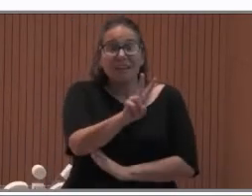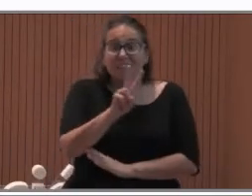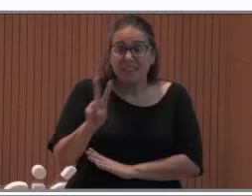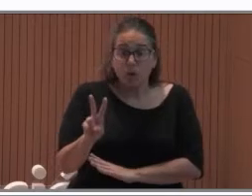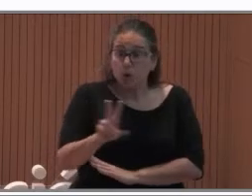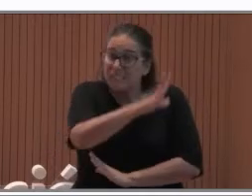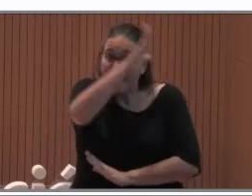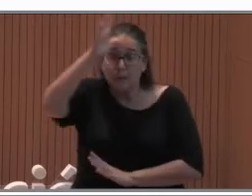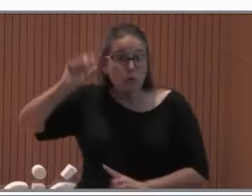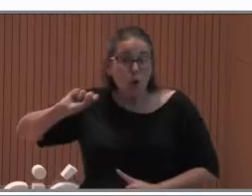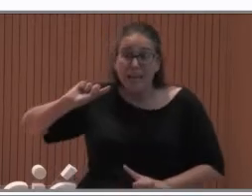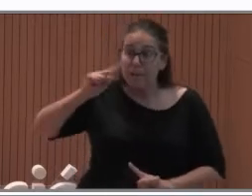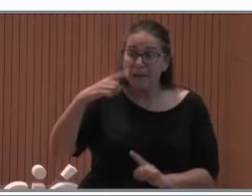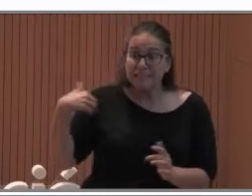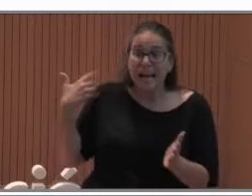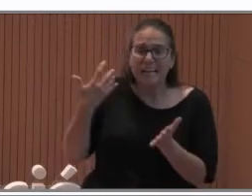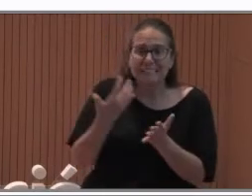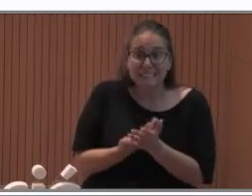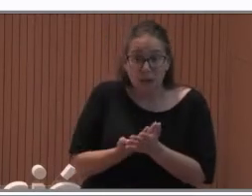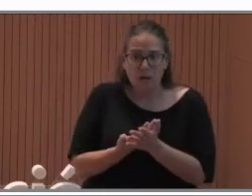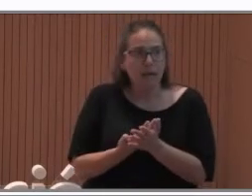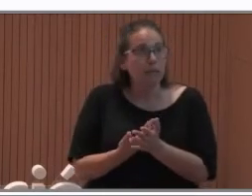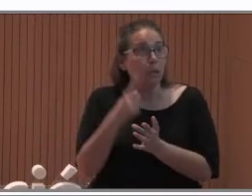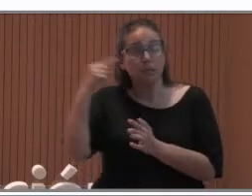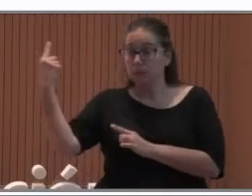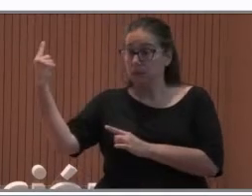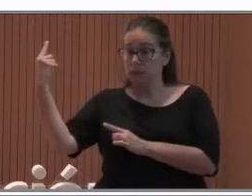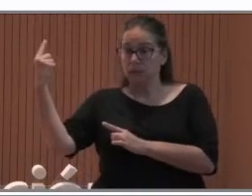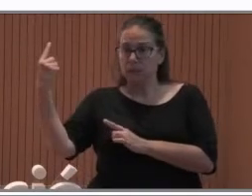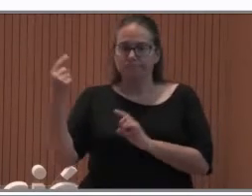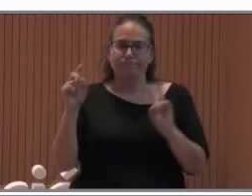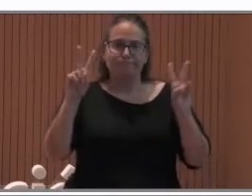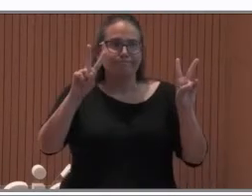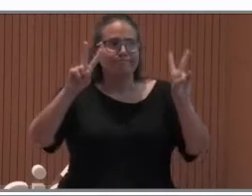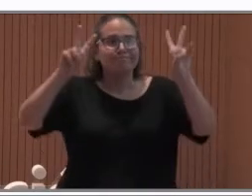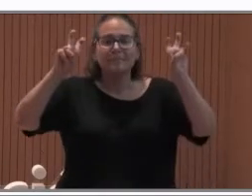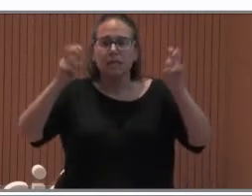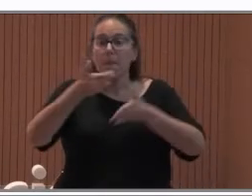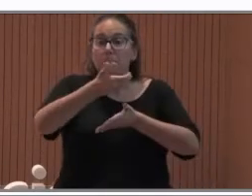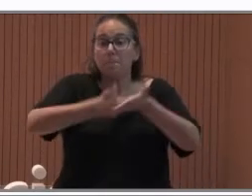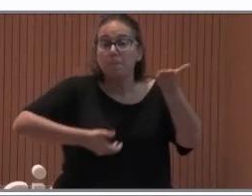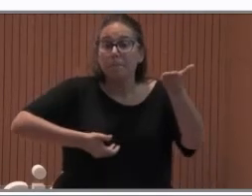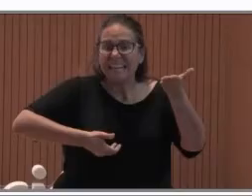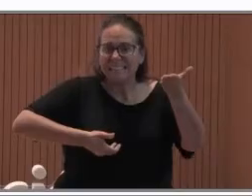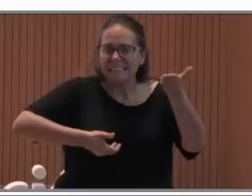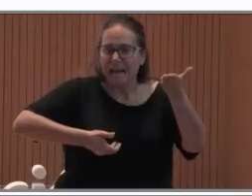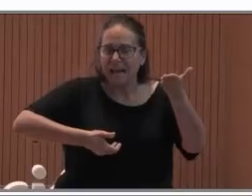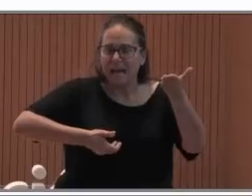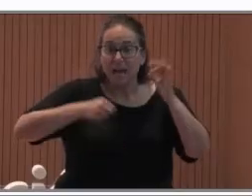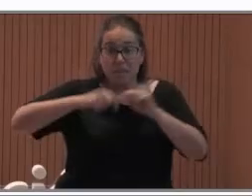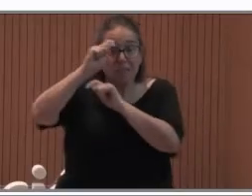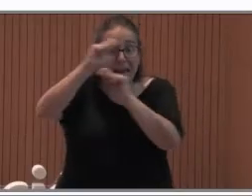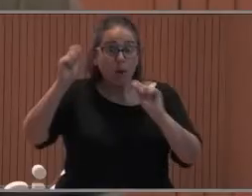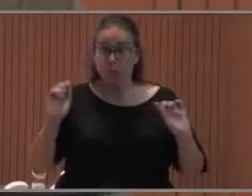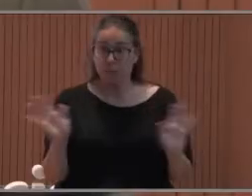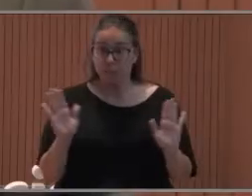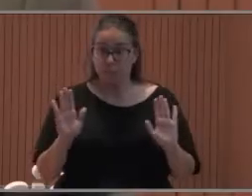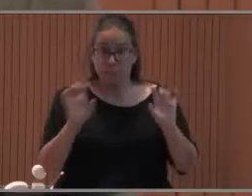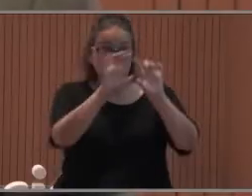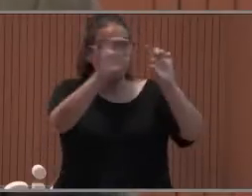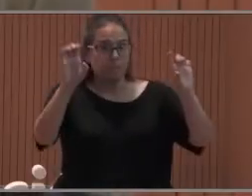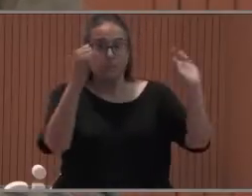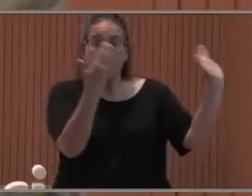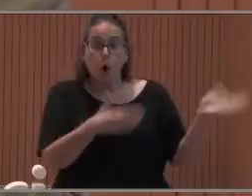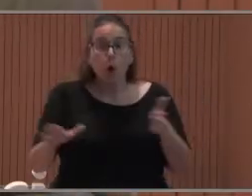ahora, solo he recopilado aquí el tratamiento de la prensa de Zaragoza, de las olas de calor